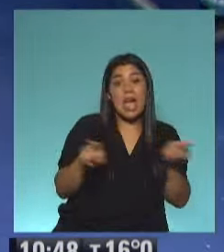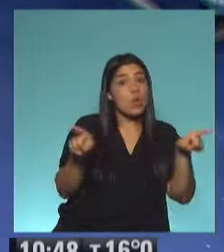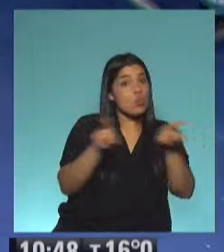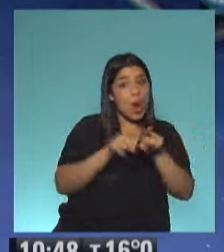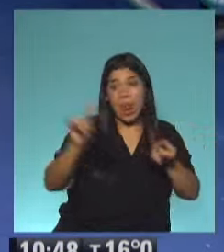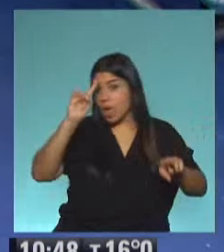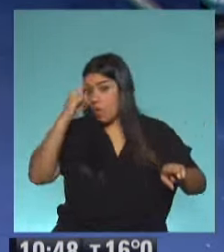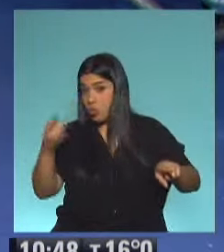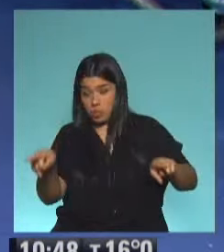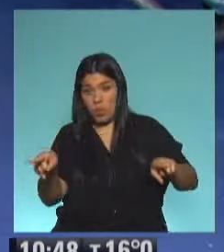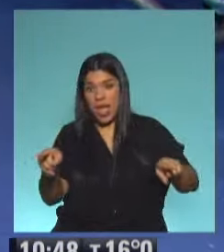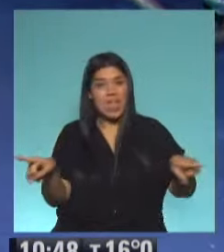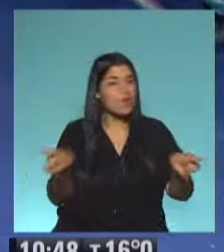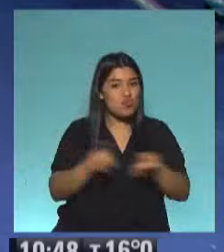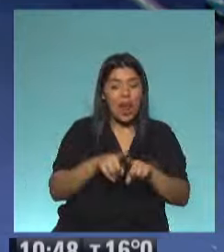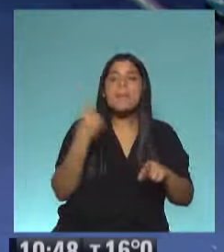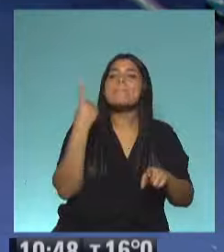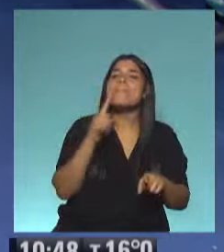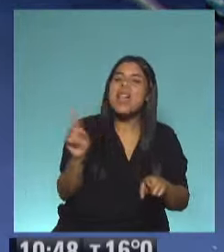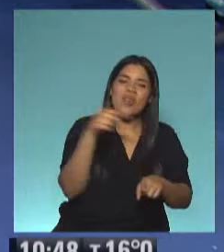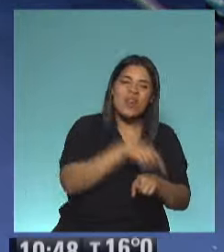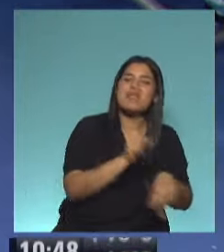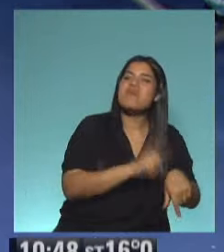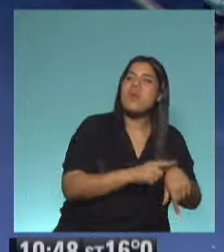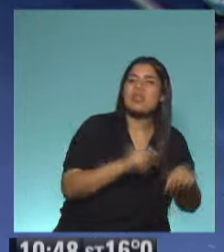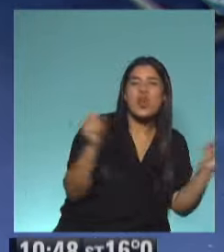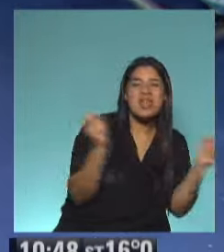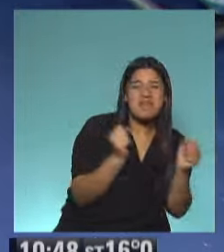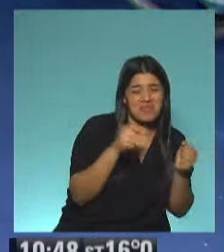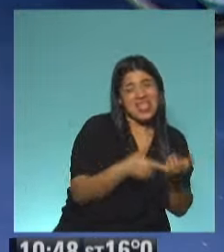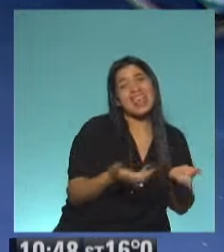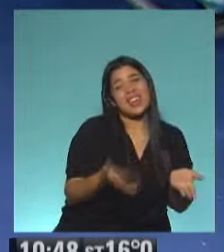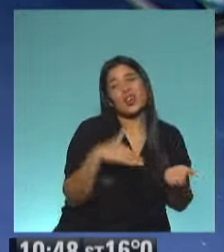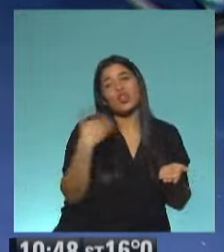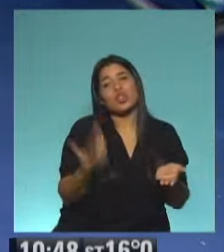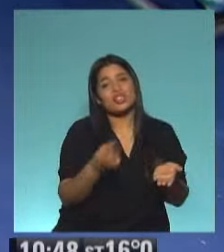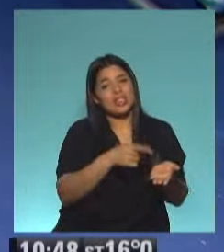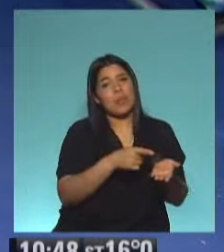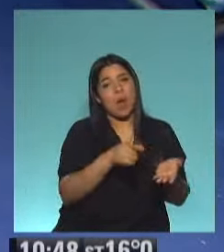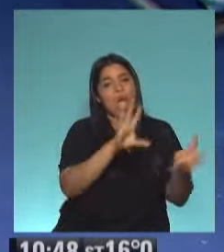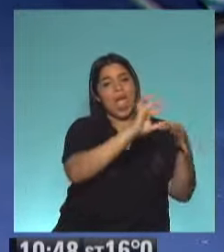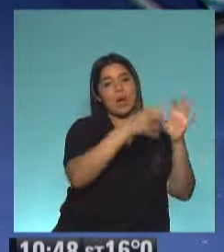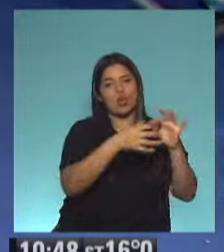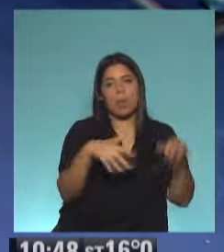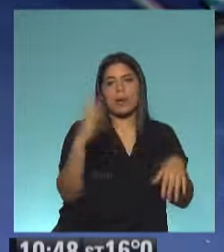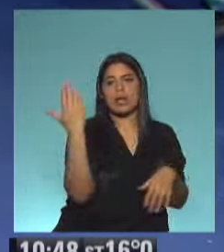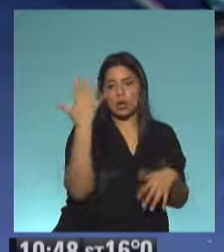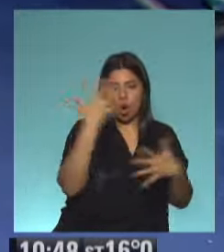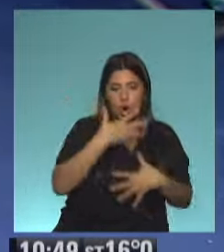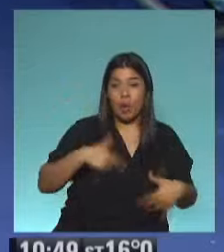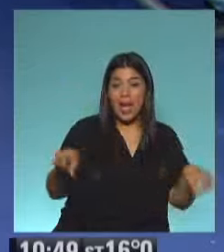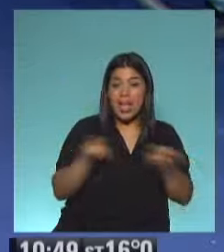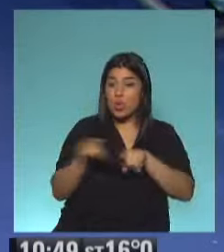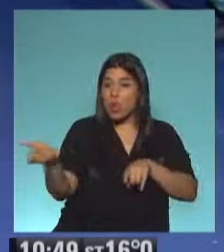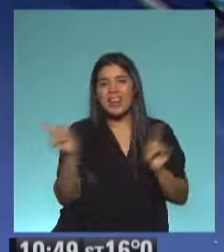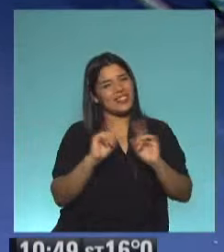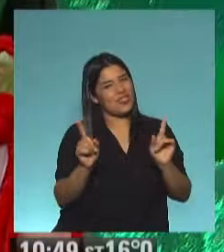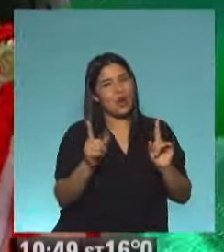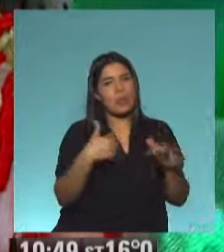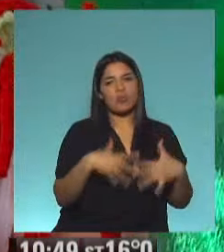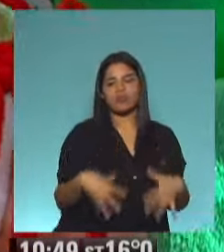¿sí? En Europa, era en Italia, en Venecia, y se vestían todos como emulando la aristocracia, ¿no? Dije un montón de